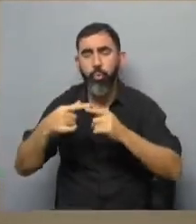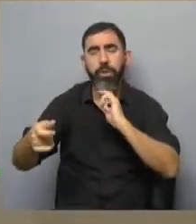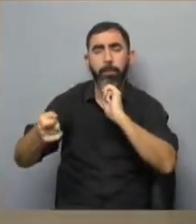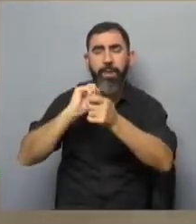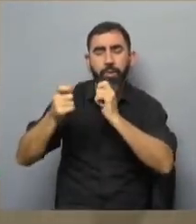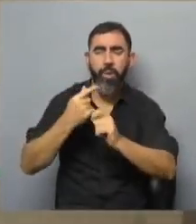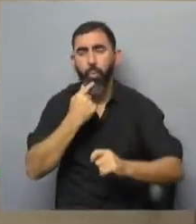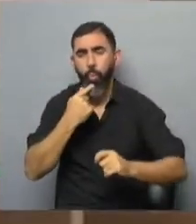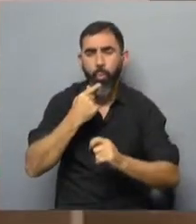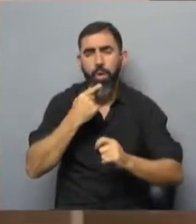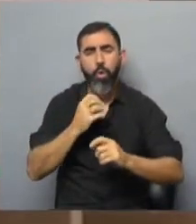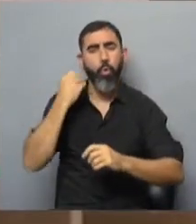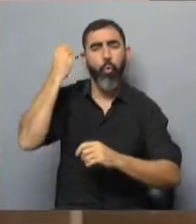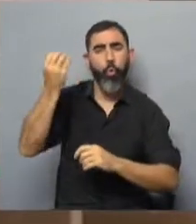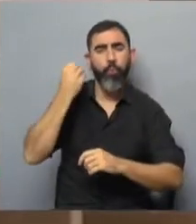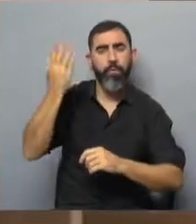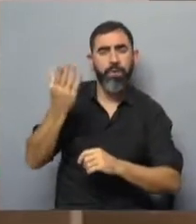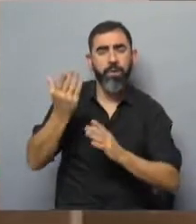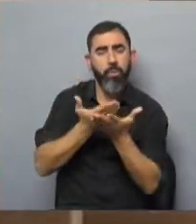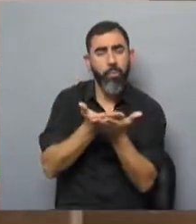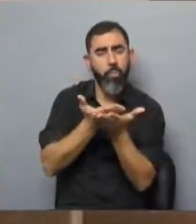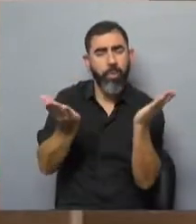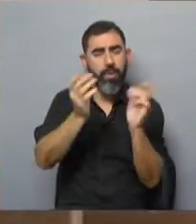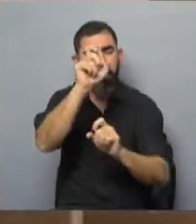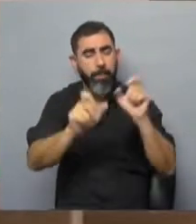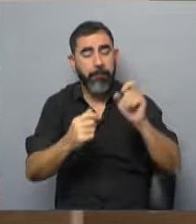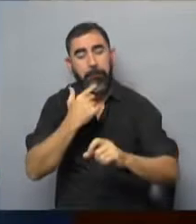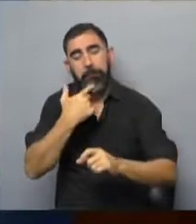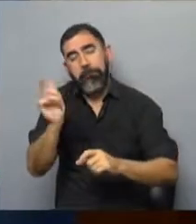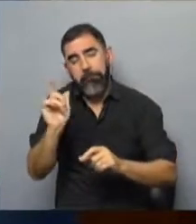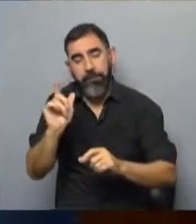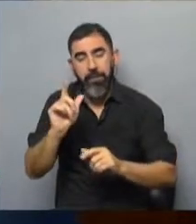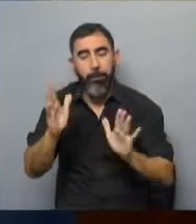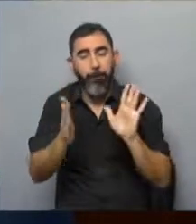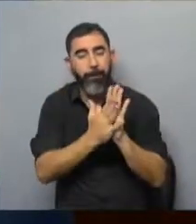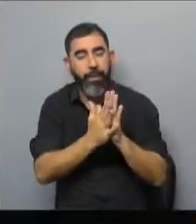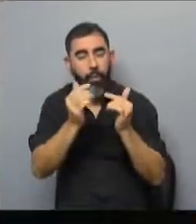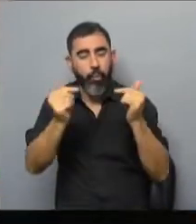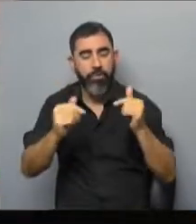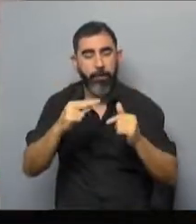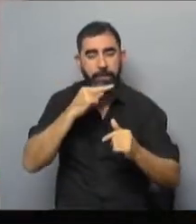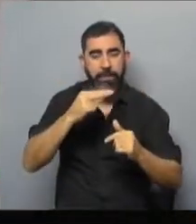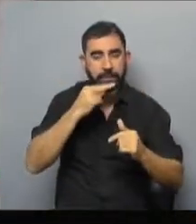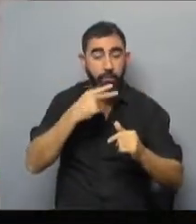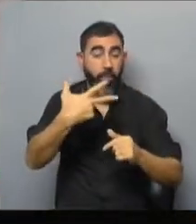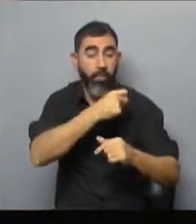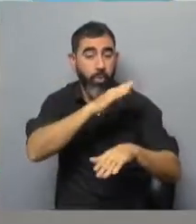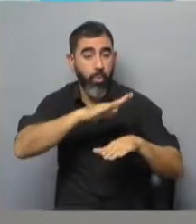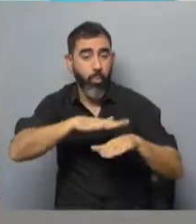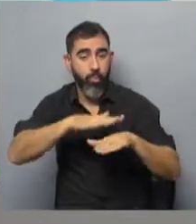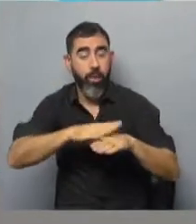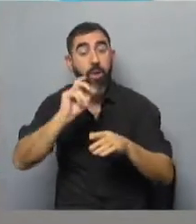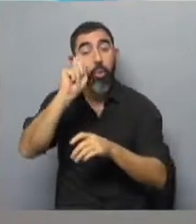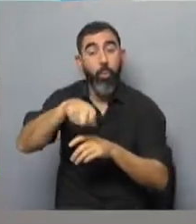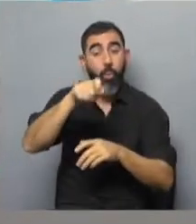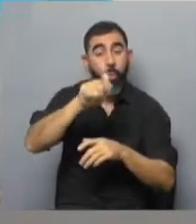que cuestionó su conferencia de prensa en la que mostró personas supuestamente imantadas por vacunarse con Pfizer. El juez